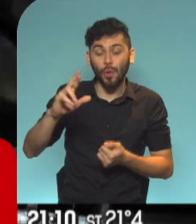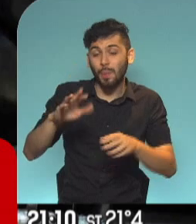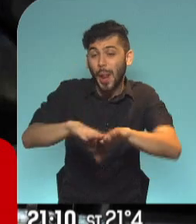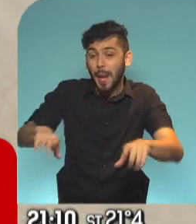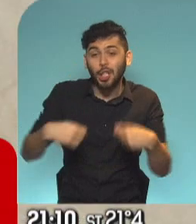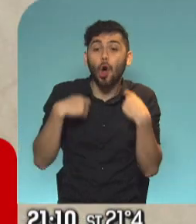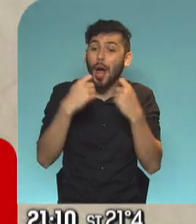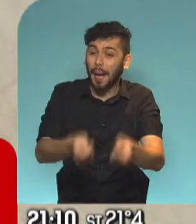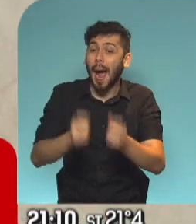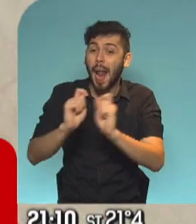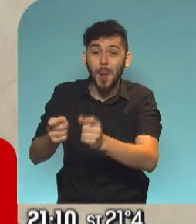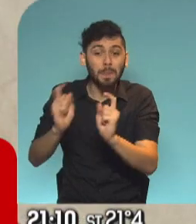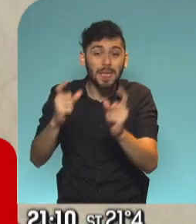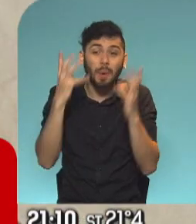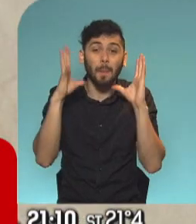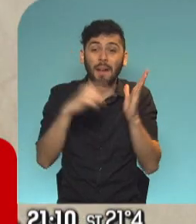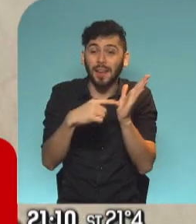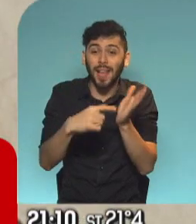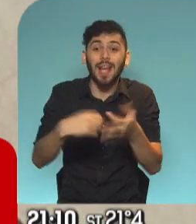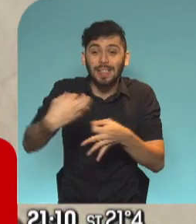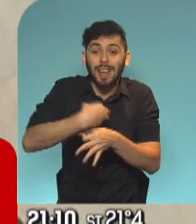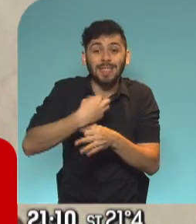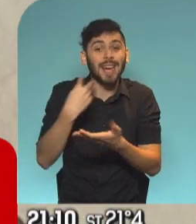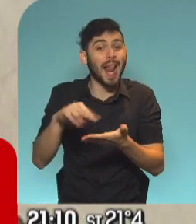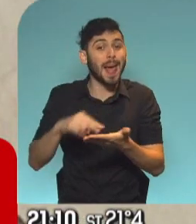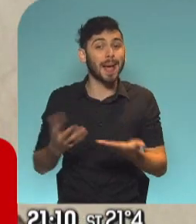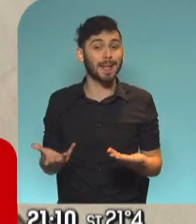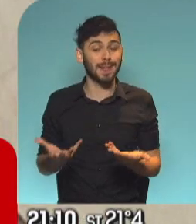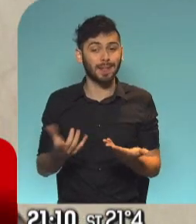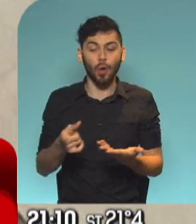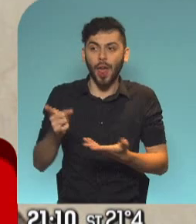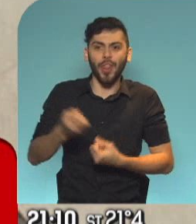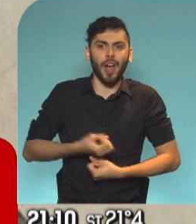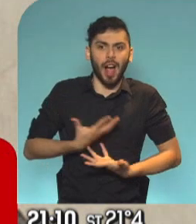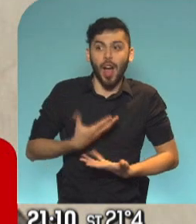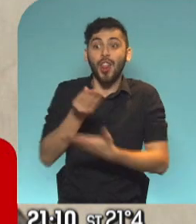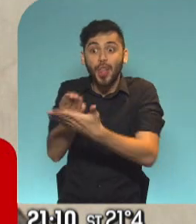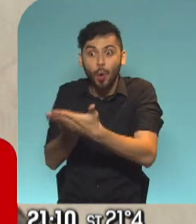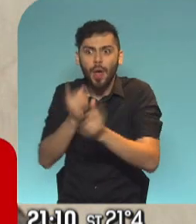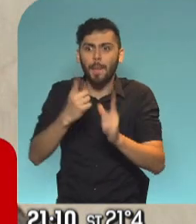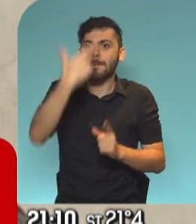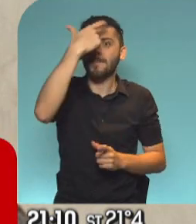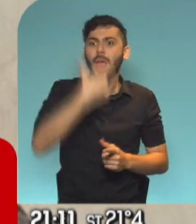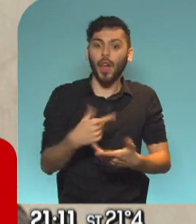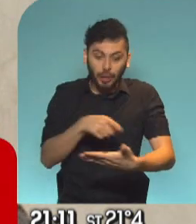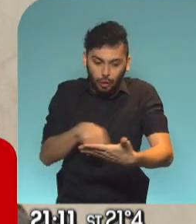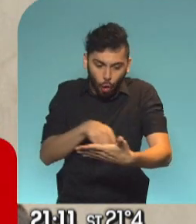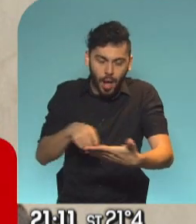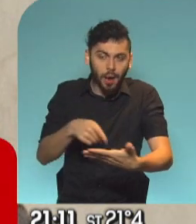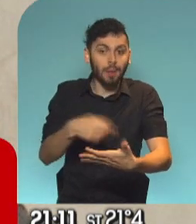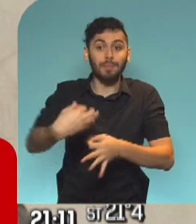generaciones. Así que fue muy inspirador en todo sentido, no solo como dibujante, sino como persona, ¿no?